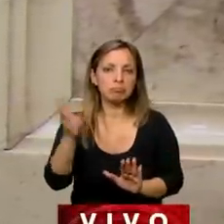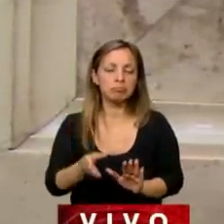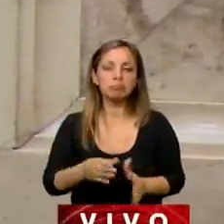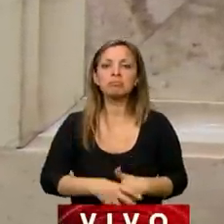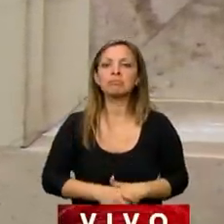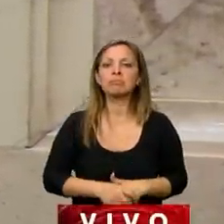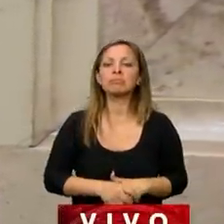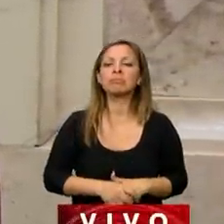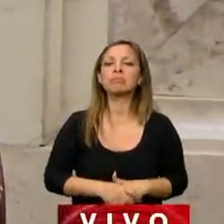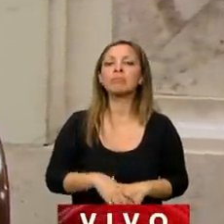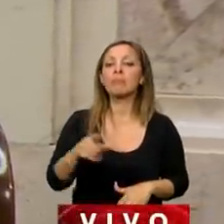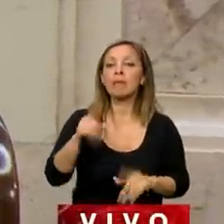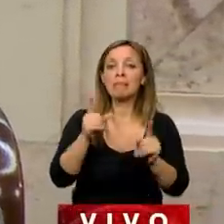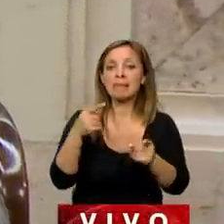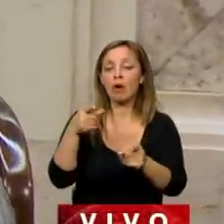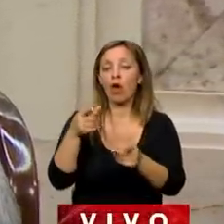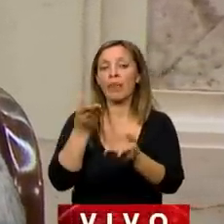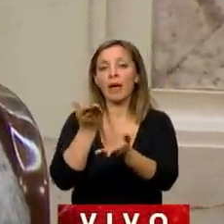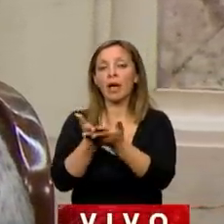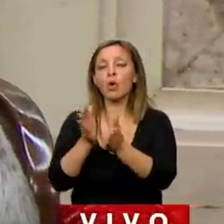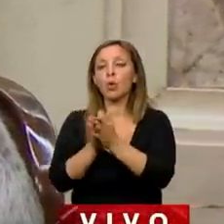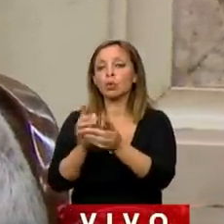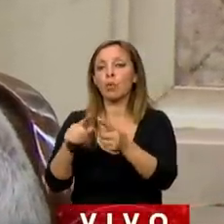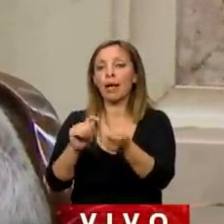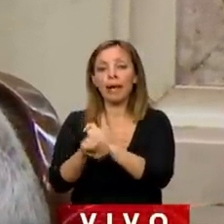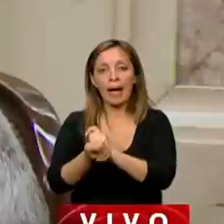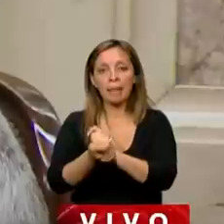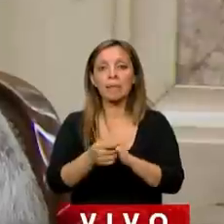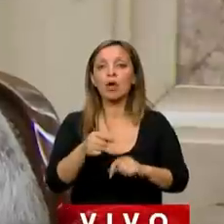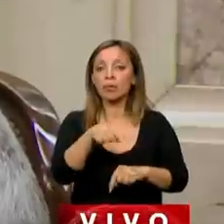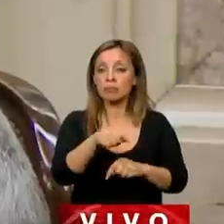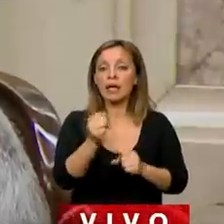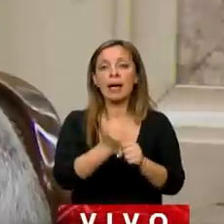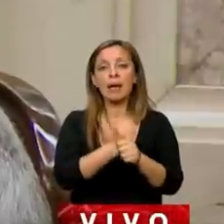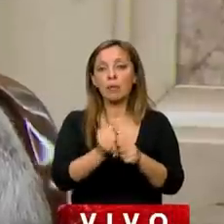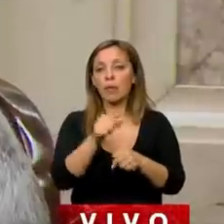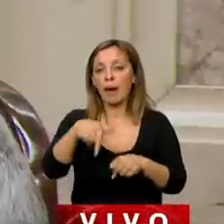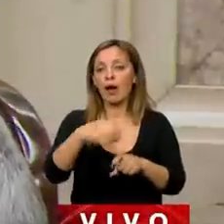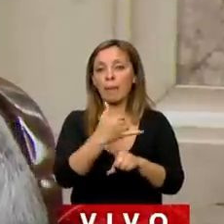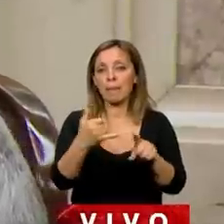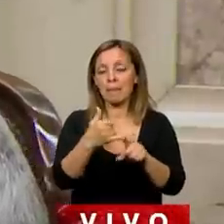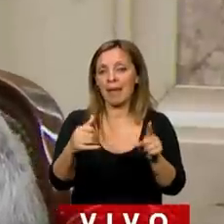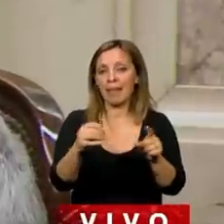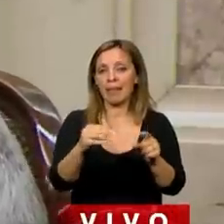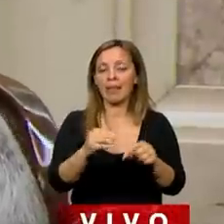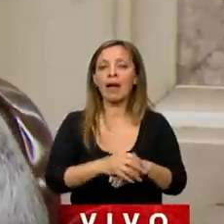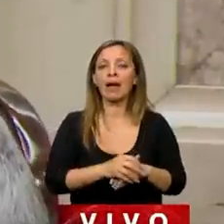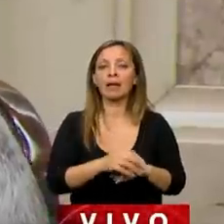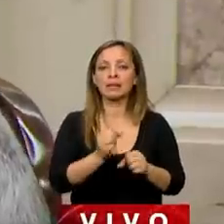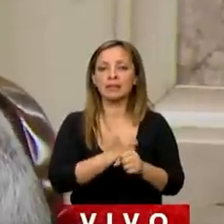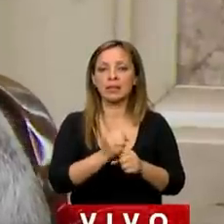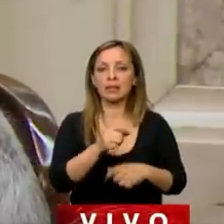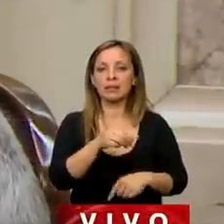que formuló Juntos por el Cambio en que se apruebe esta media sanción del Senado tal